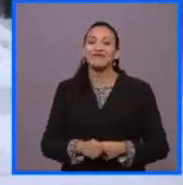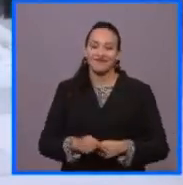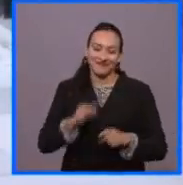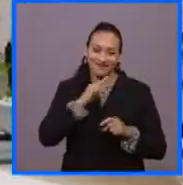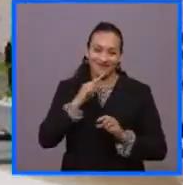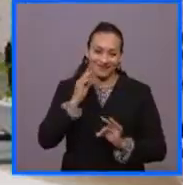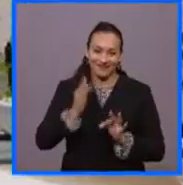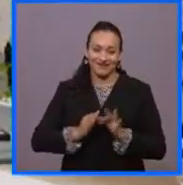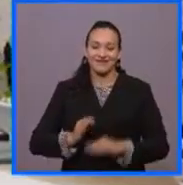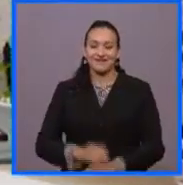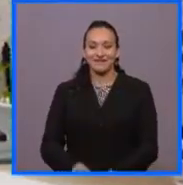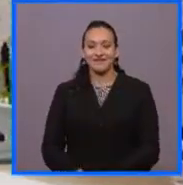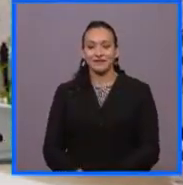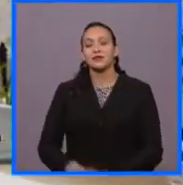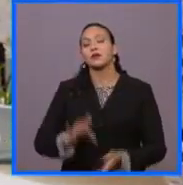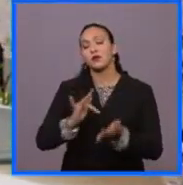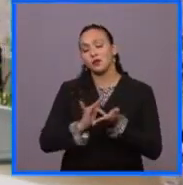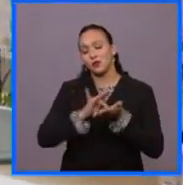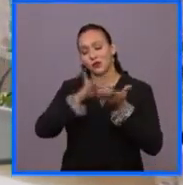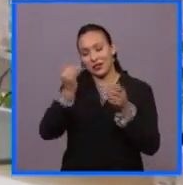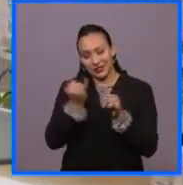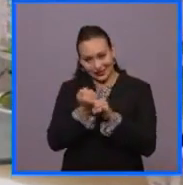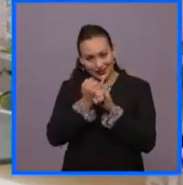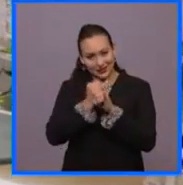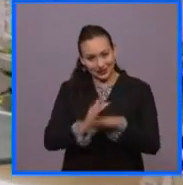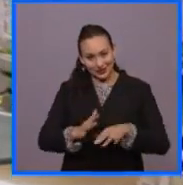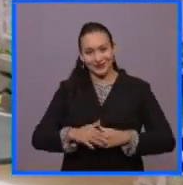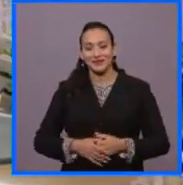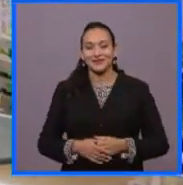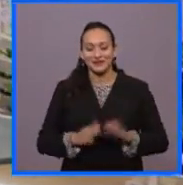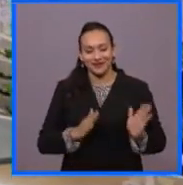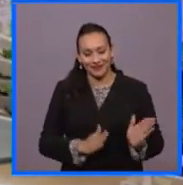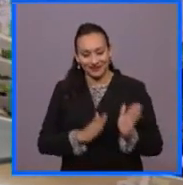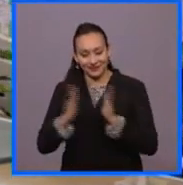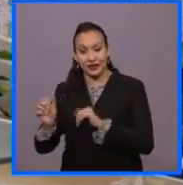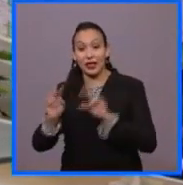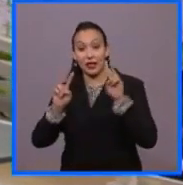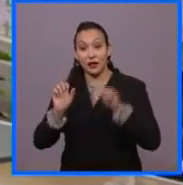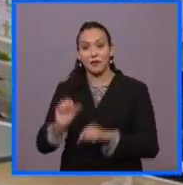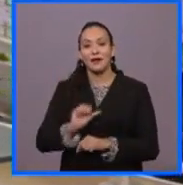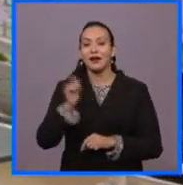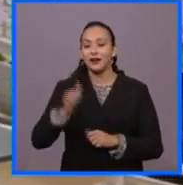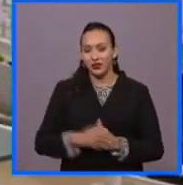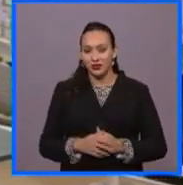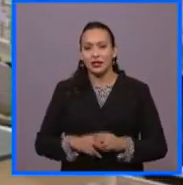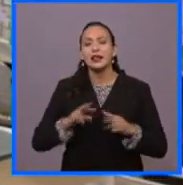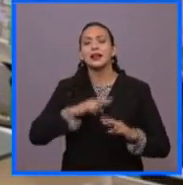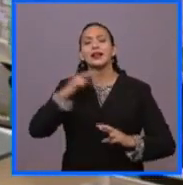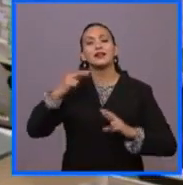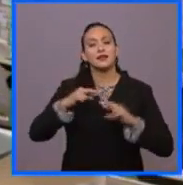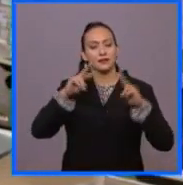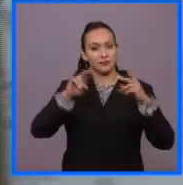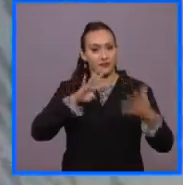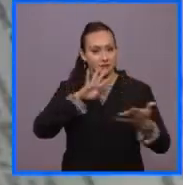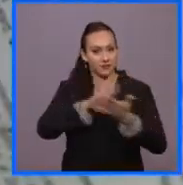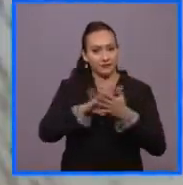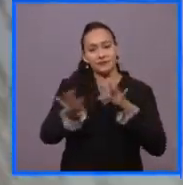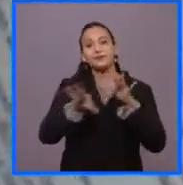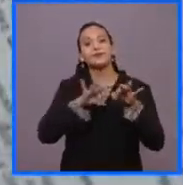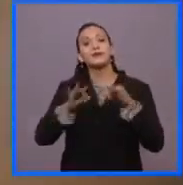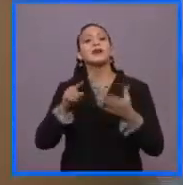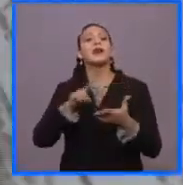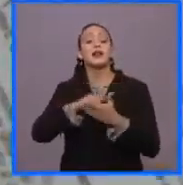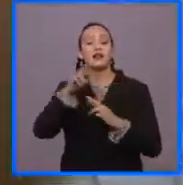tenemos. Muchas gracias, Juan Carlos, por el reporte. En más temas, el Pleno Regional en Materias Penal y de Trabajo